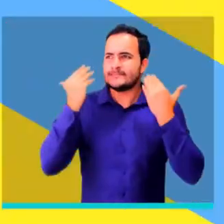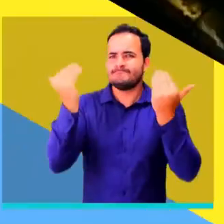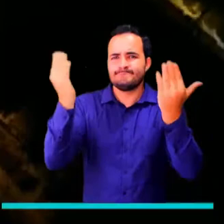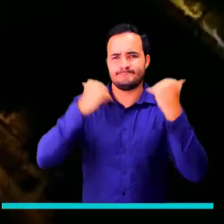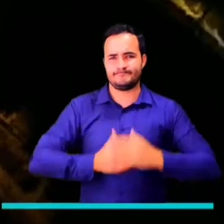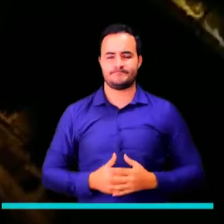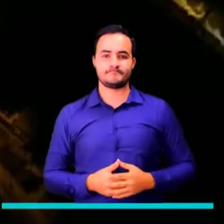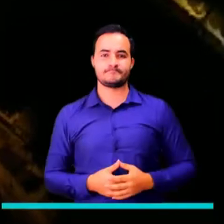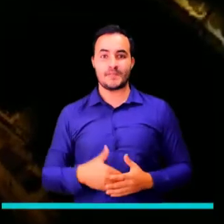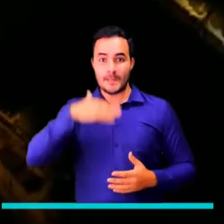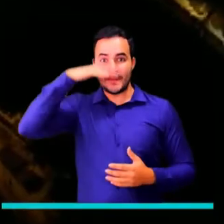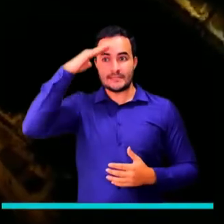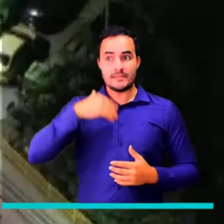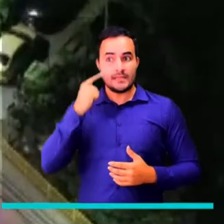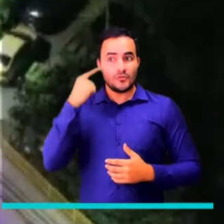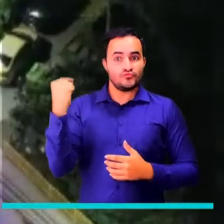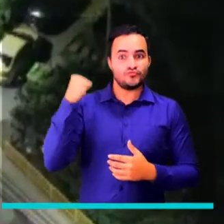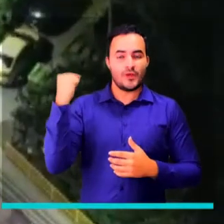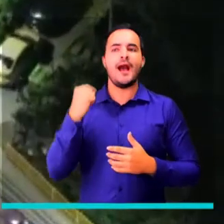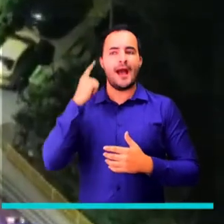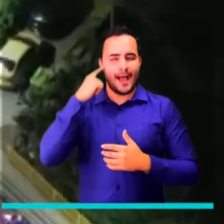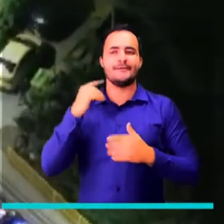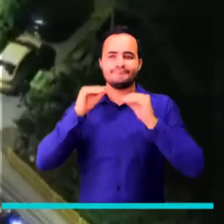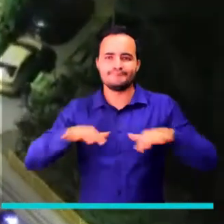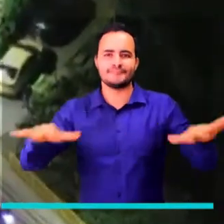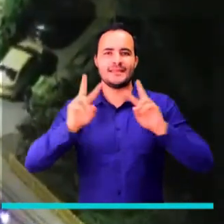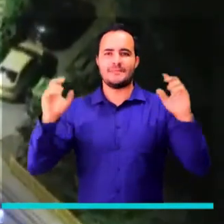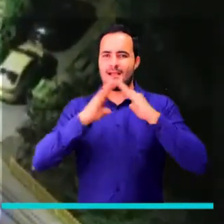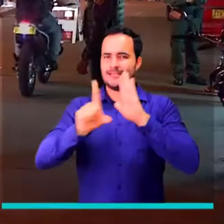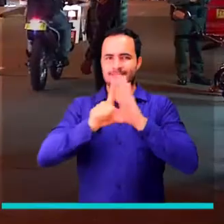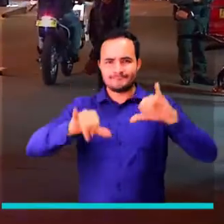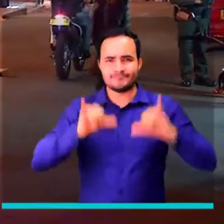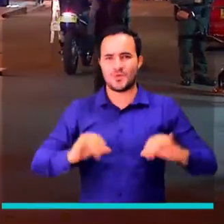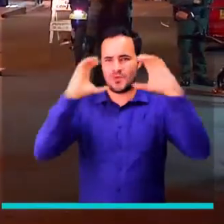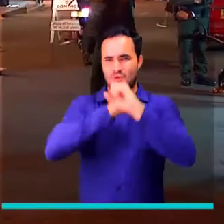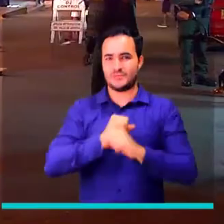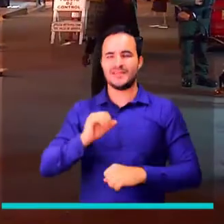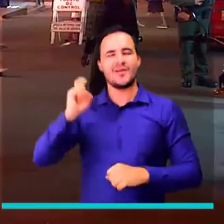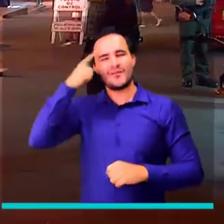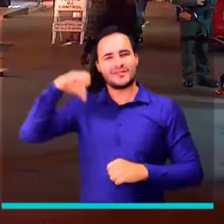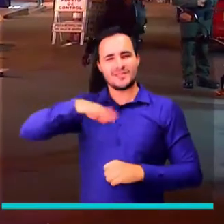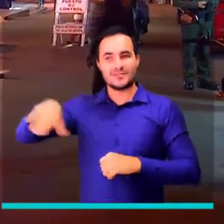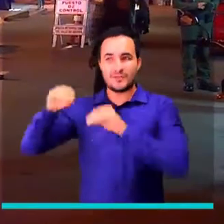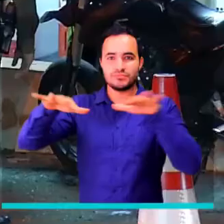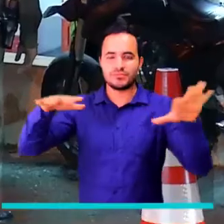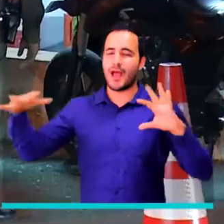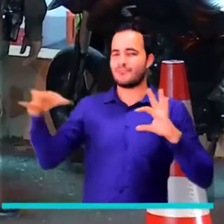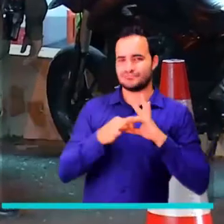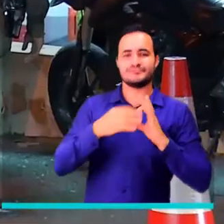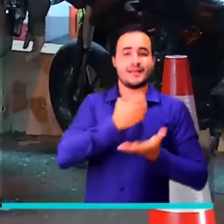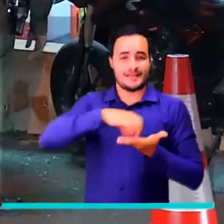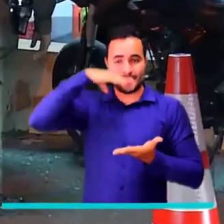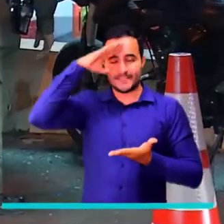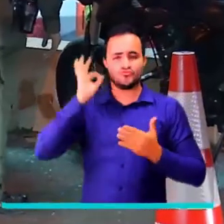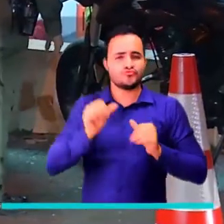habilitados. Medellín se suma esta semana al cambio de horario de toque de queda nocturno declarado por la Gobernación de Antioquia, que irá